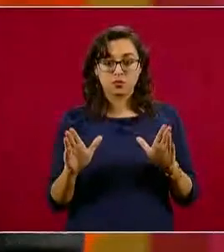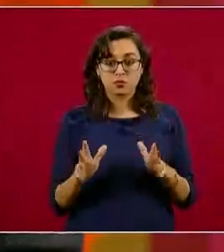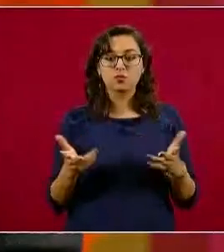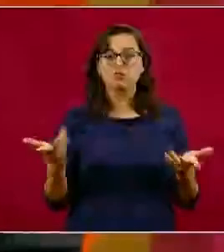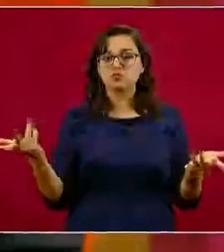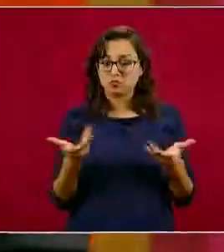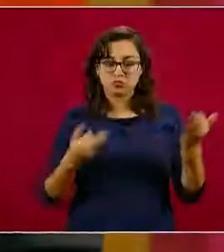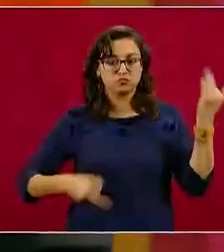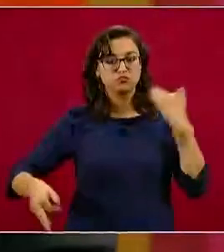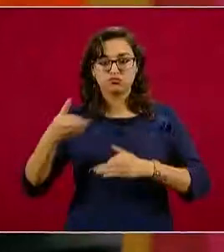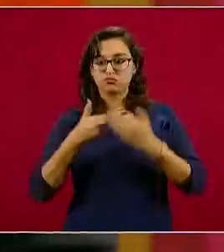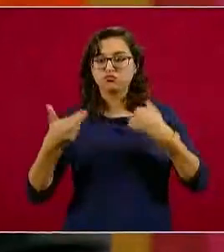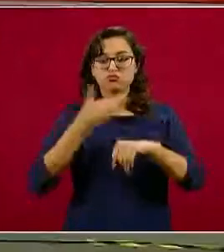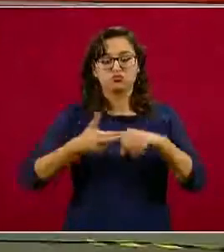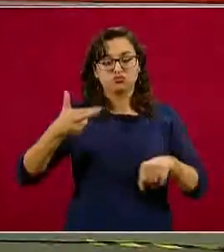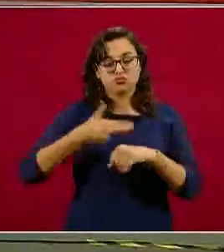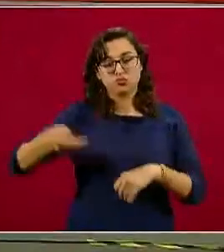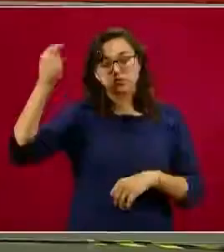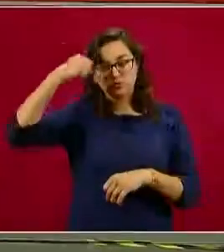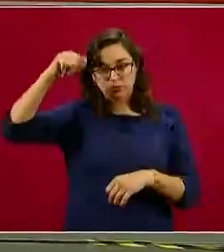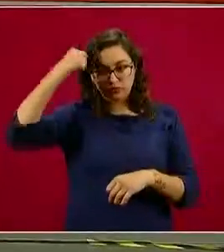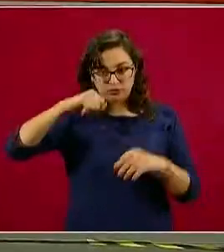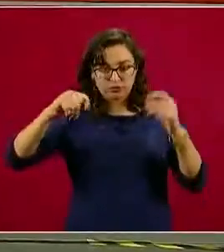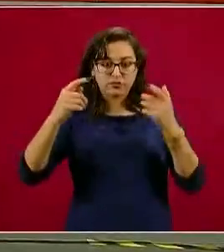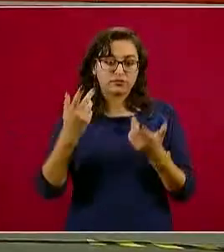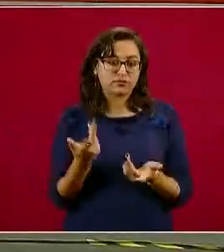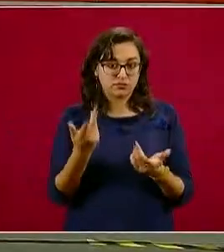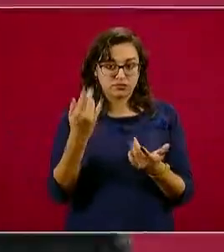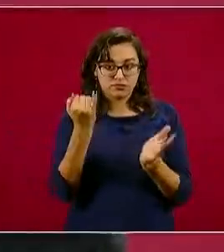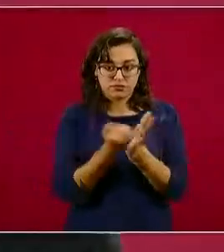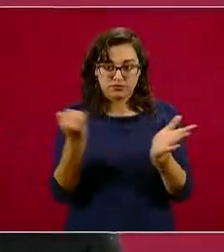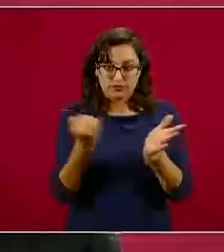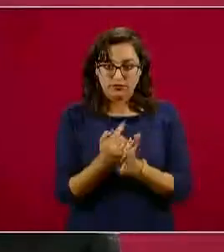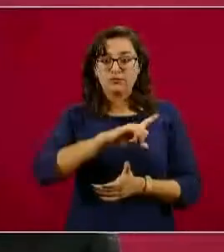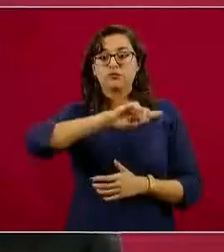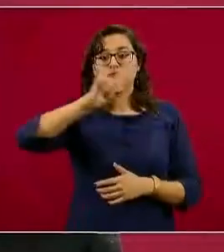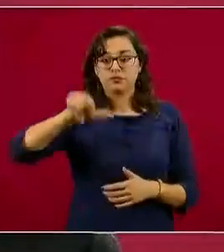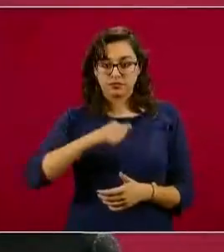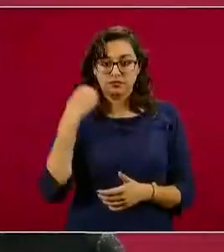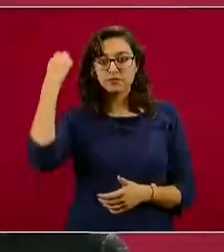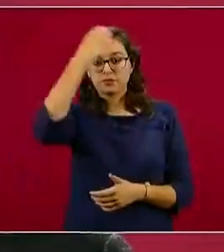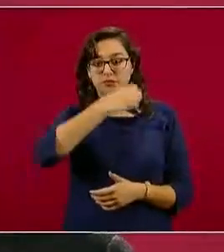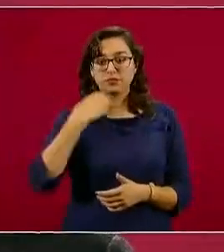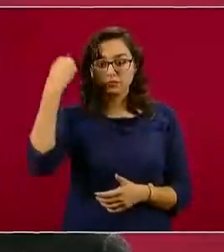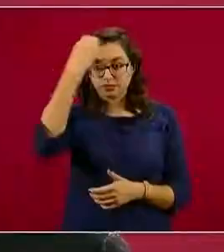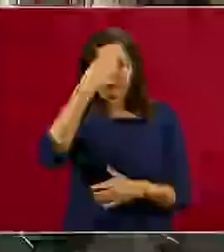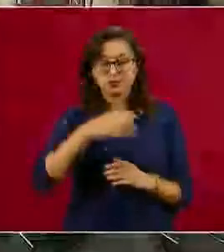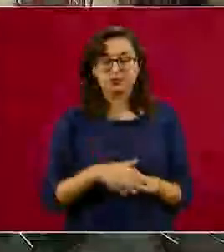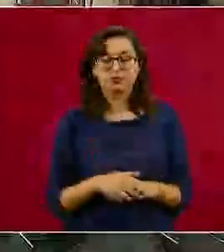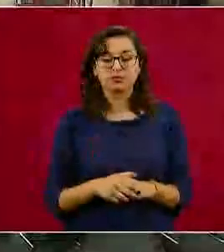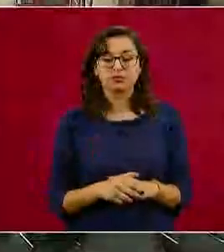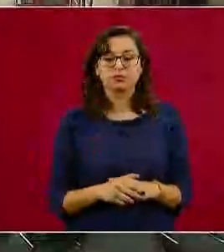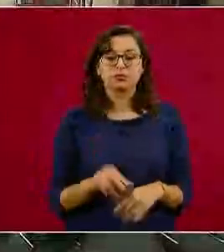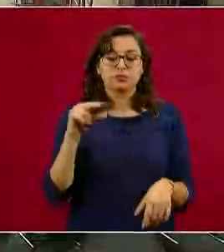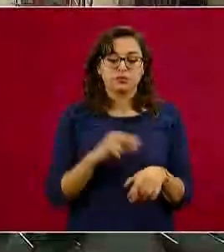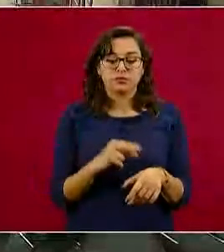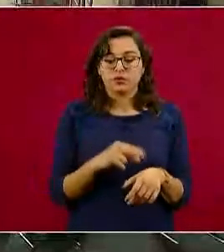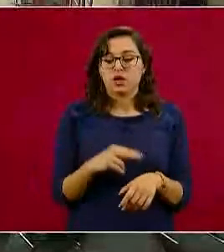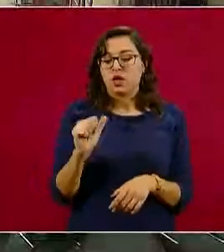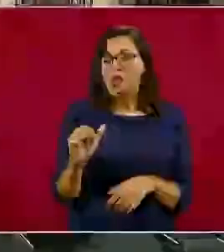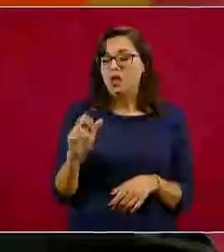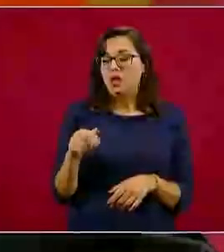toda la parte teórica del diseño de este impuesto y después hizo la evaluación. La doctora Arancha Colchero ha